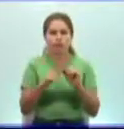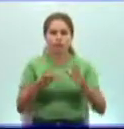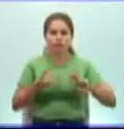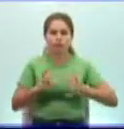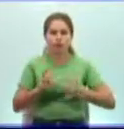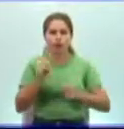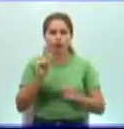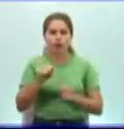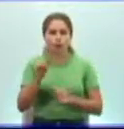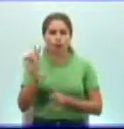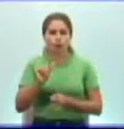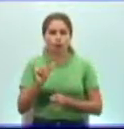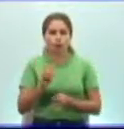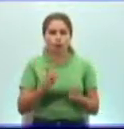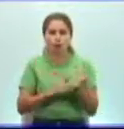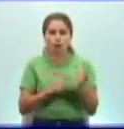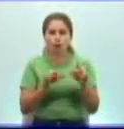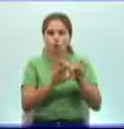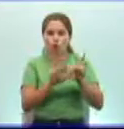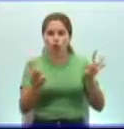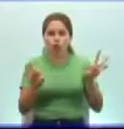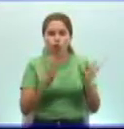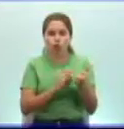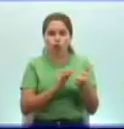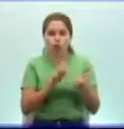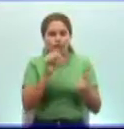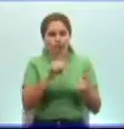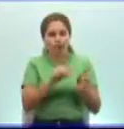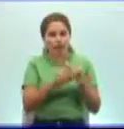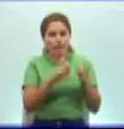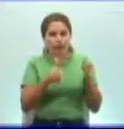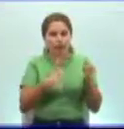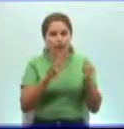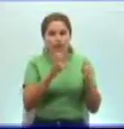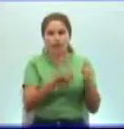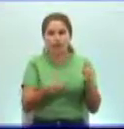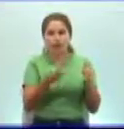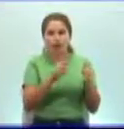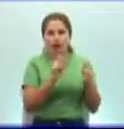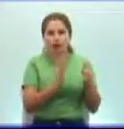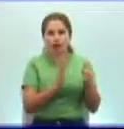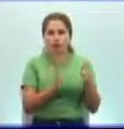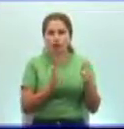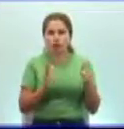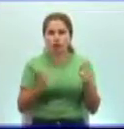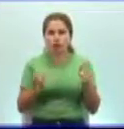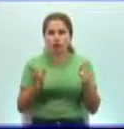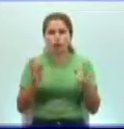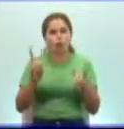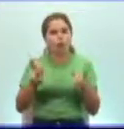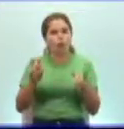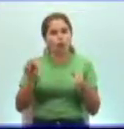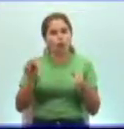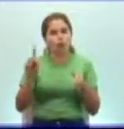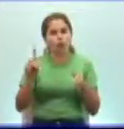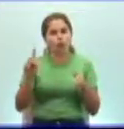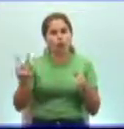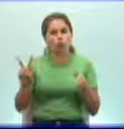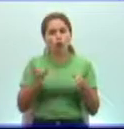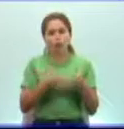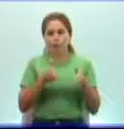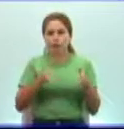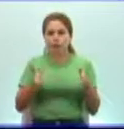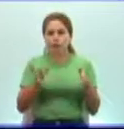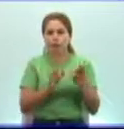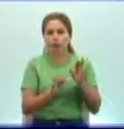una porción de conductor donde están delimitadas las áreas con líneas discontinuas y dos puntos 1 y 2 respectivamente por los que se están desplazando estas